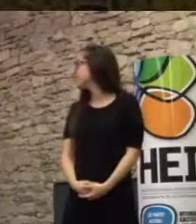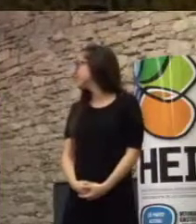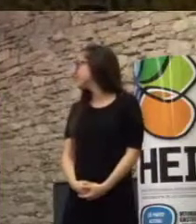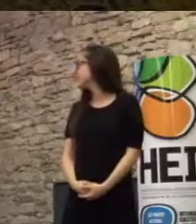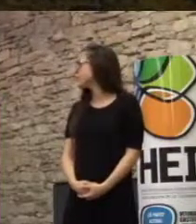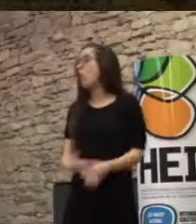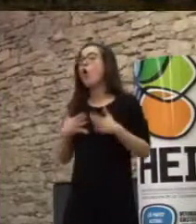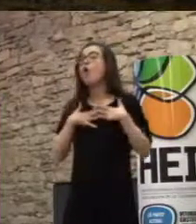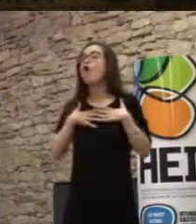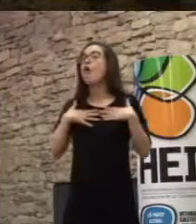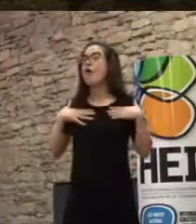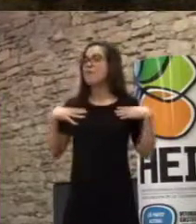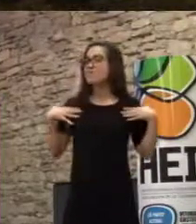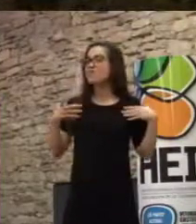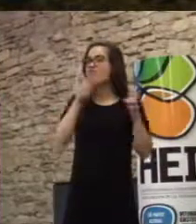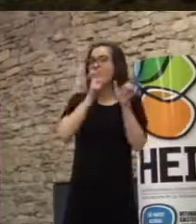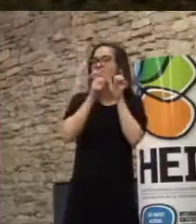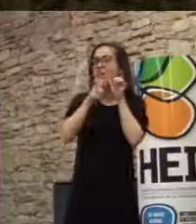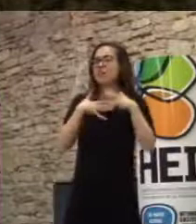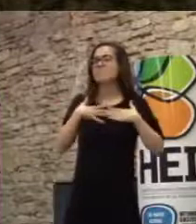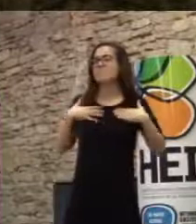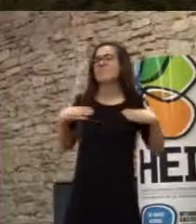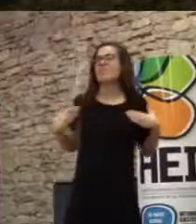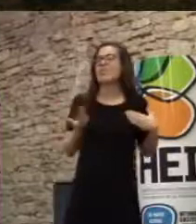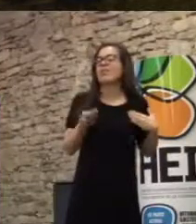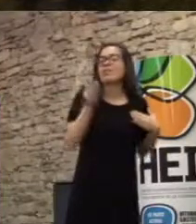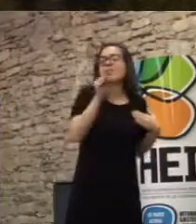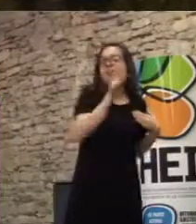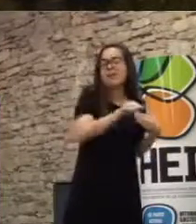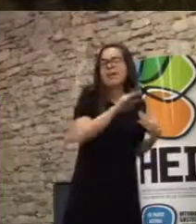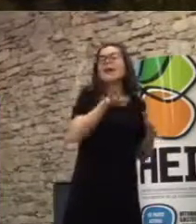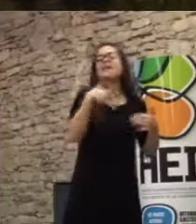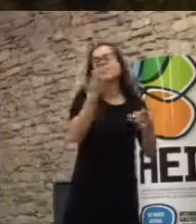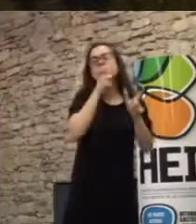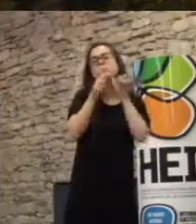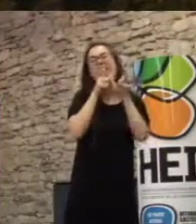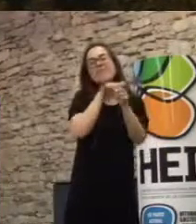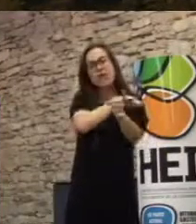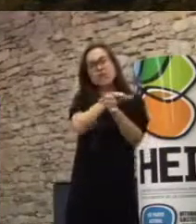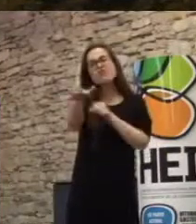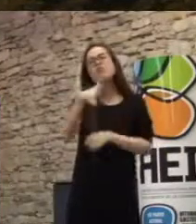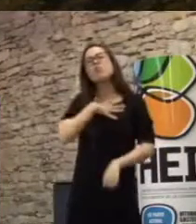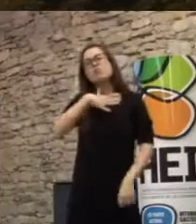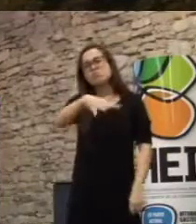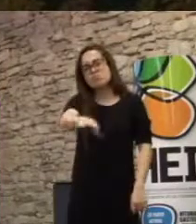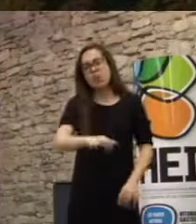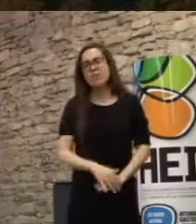emoción resulta que las palabras influyen en la persona que te están escuchando un